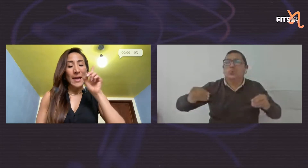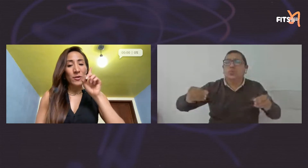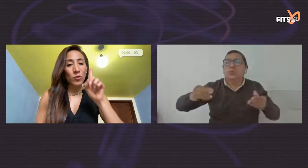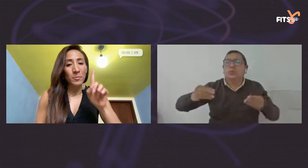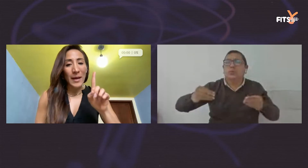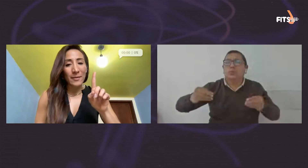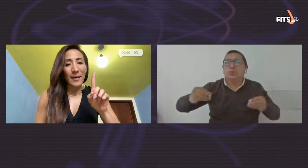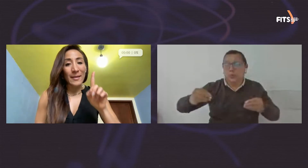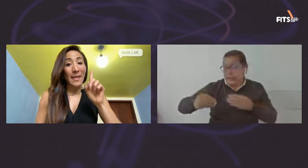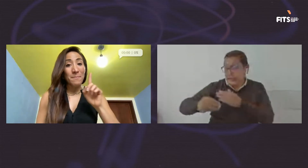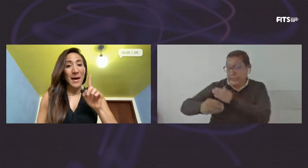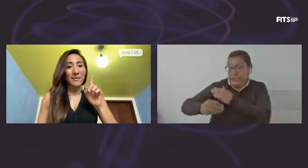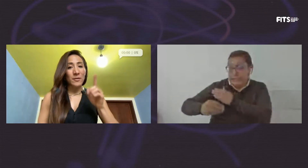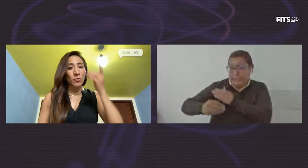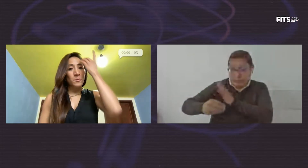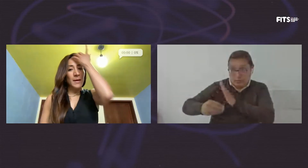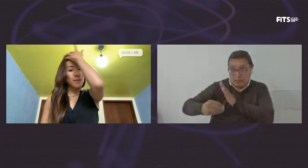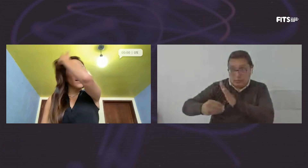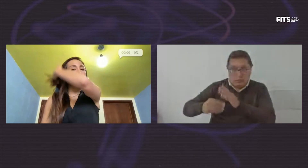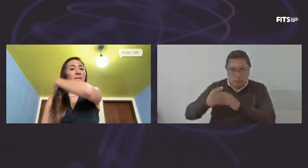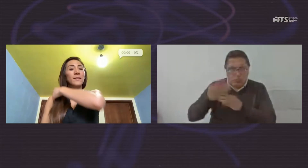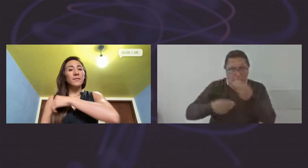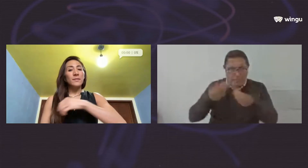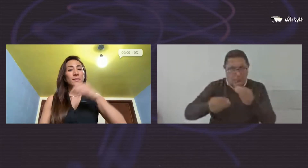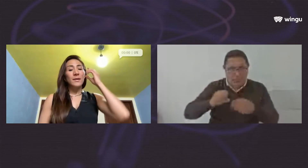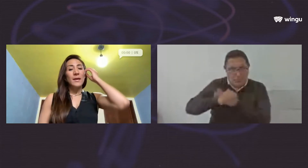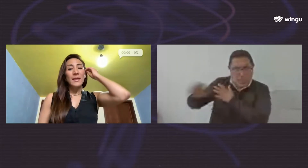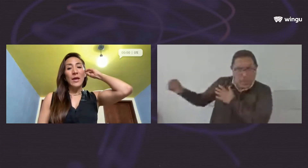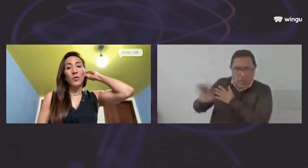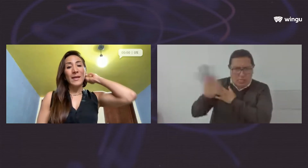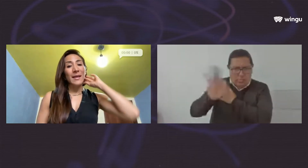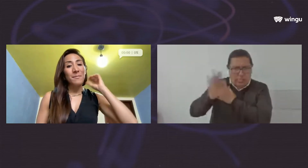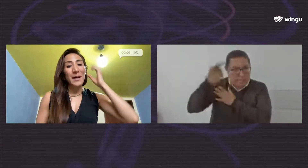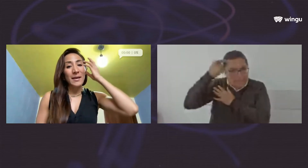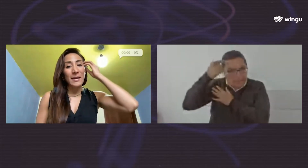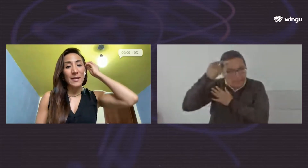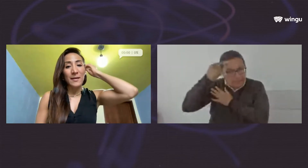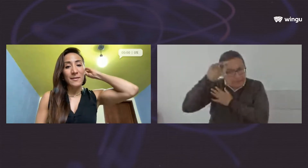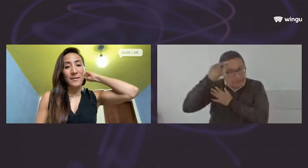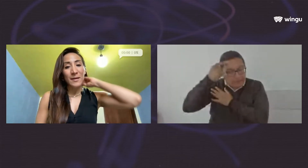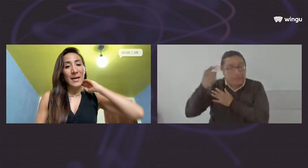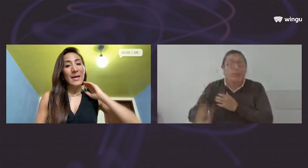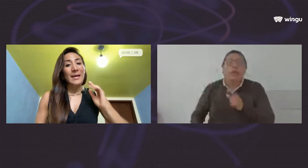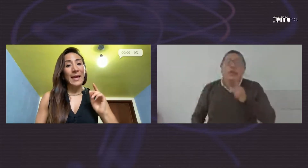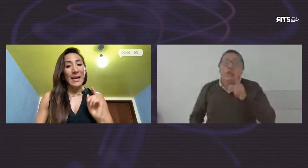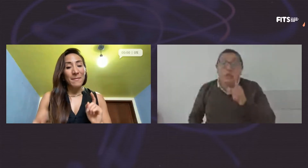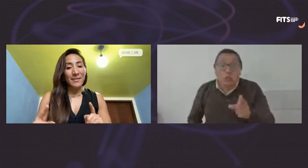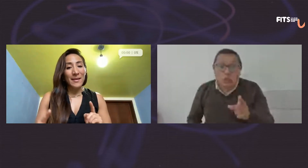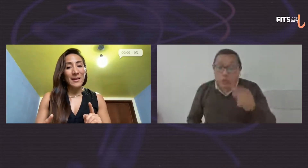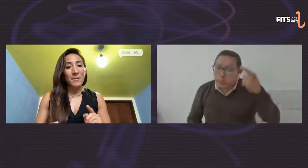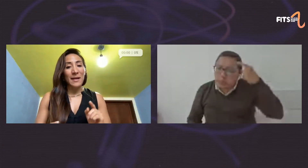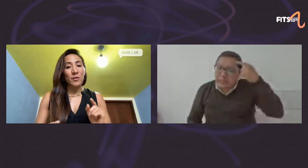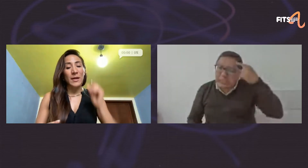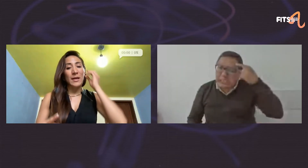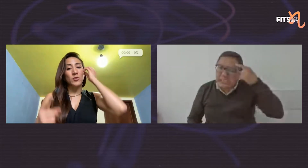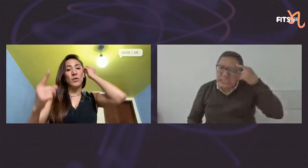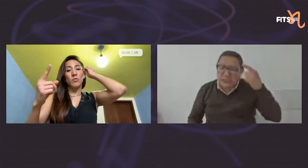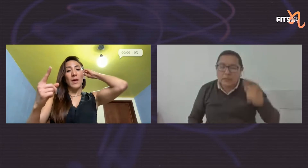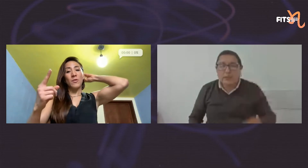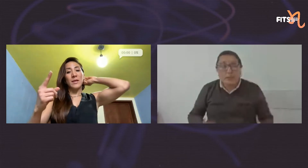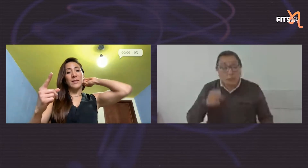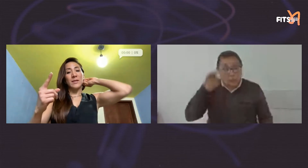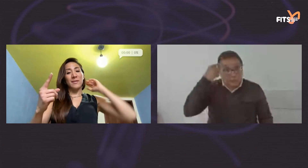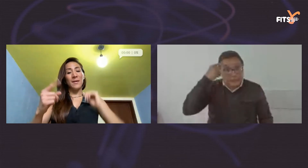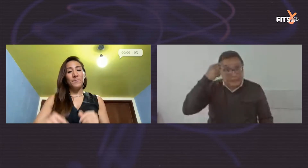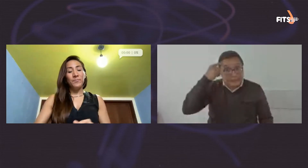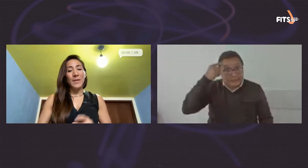Ahora, en tu mente, nada más en tu mente, quiero que te imagines que levantas el brazo derecho y tu